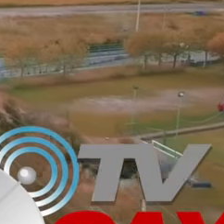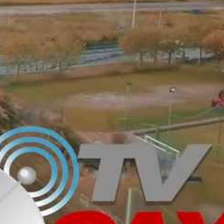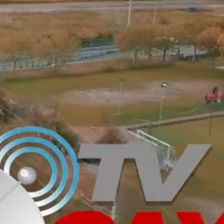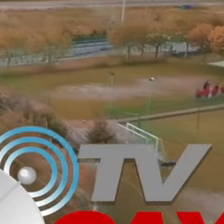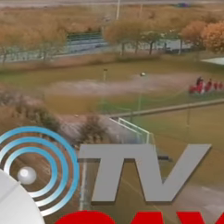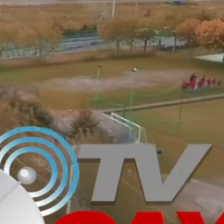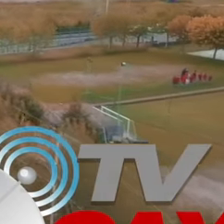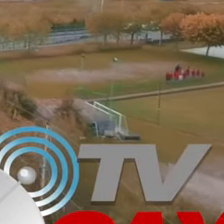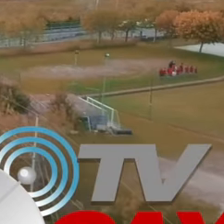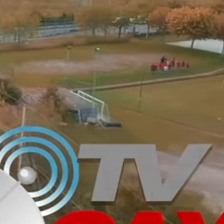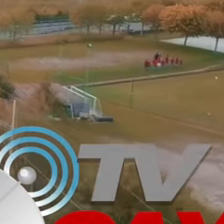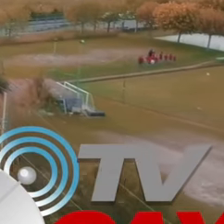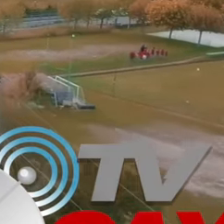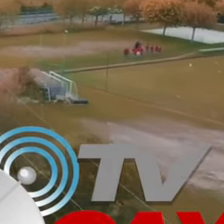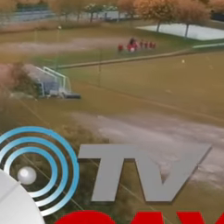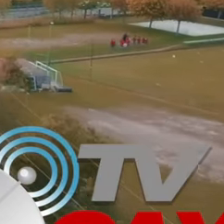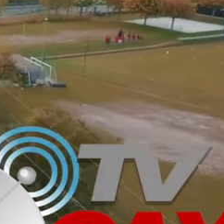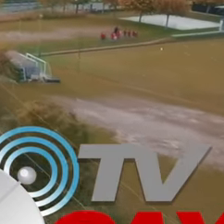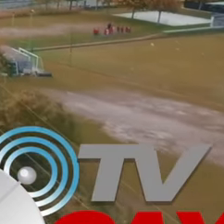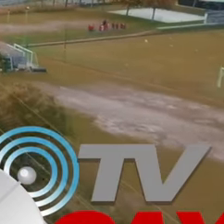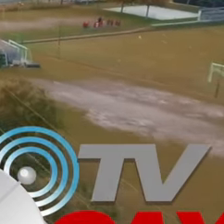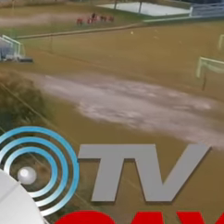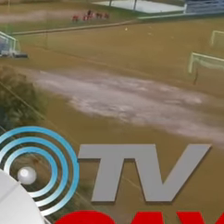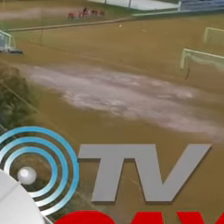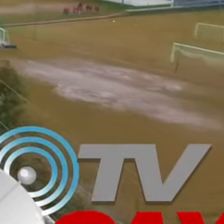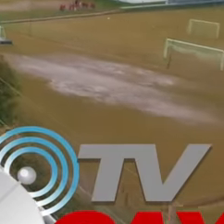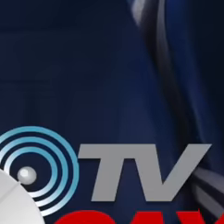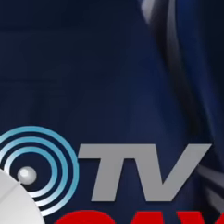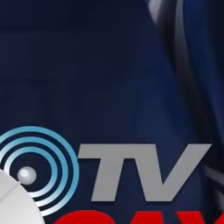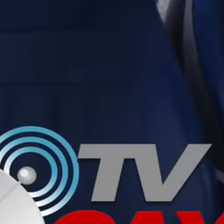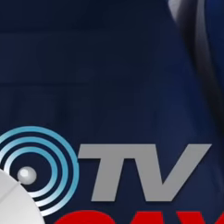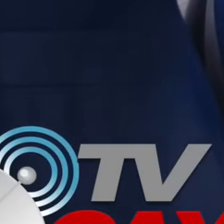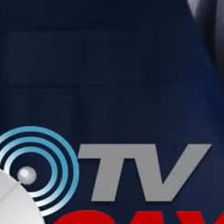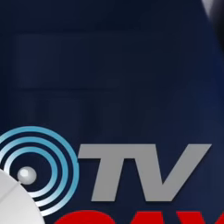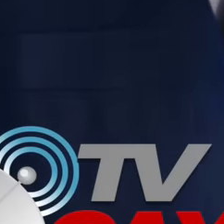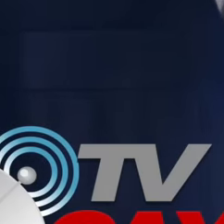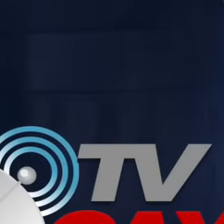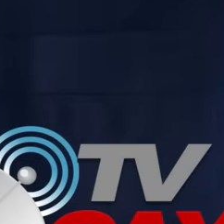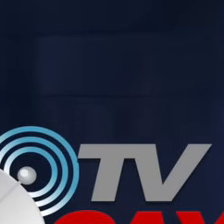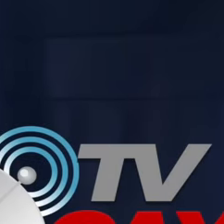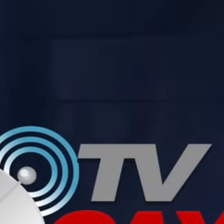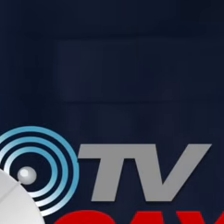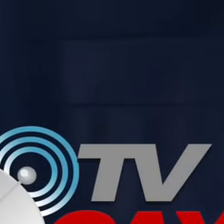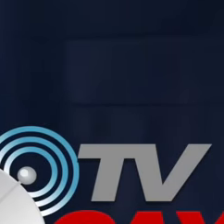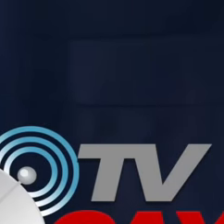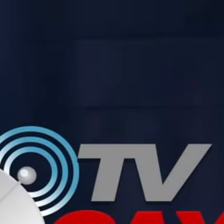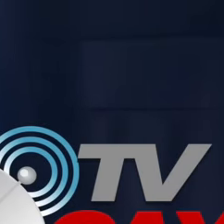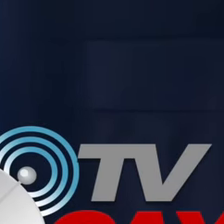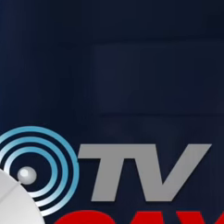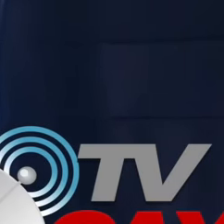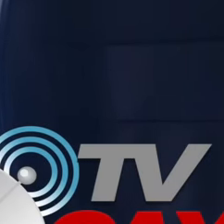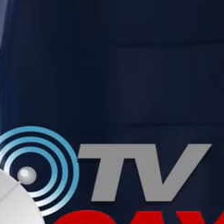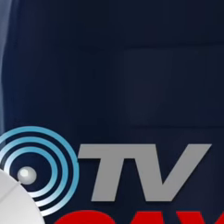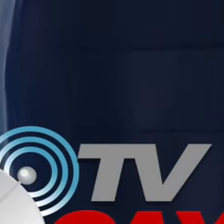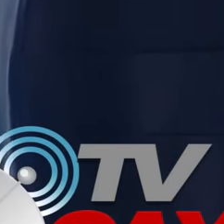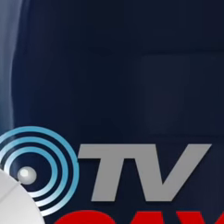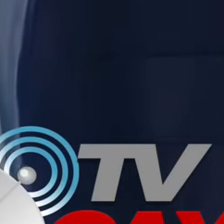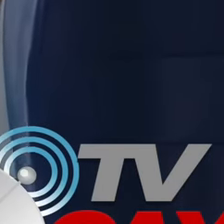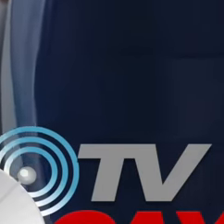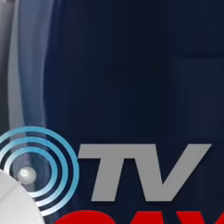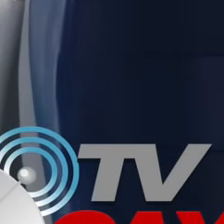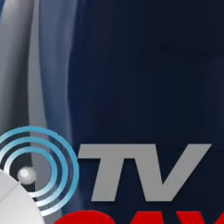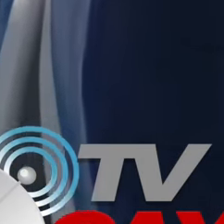los trenes de pasajeros en México y así conectar a todo el territorio mexicano nuevamente con